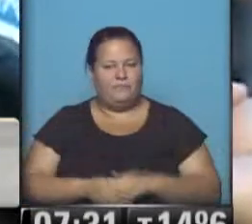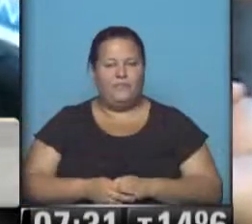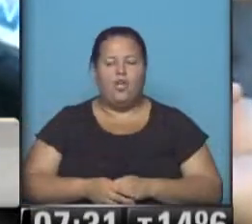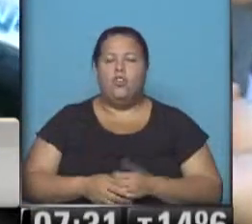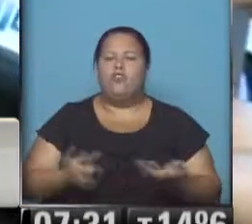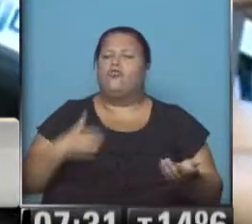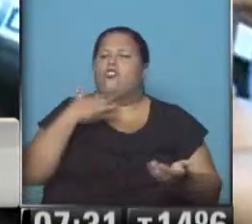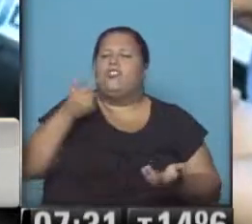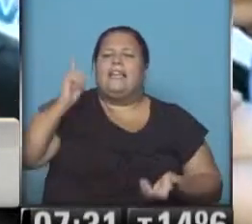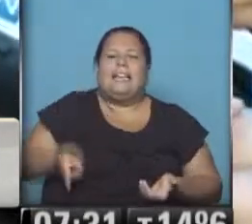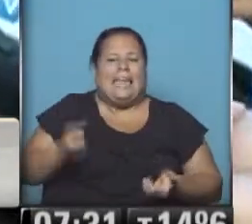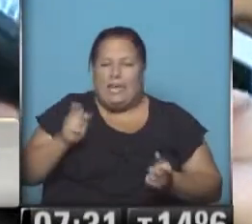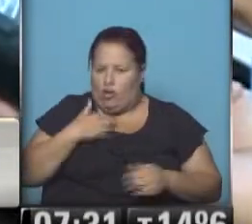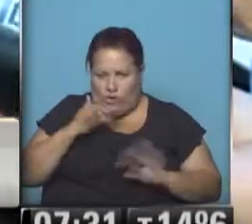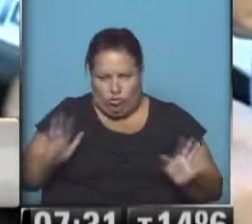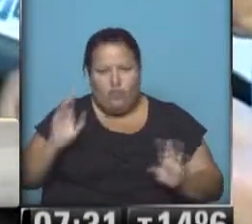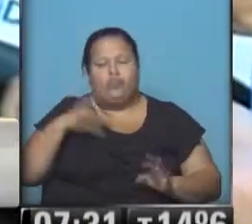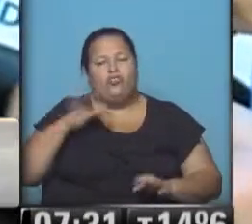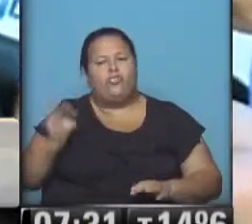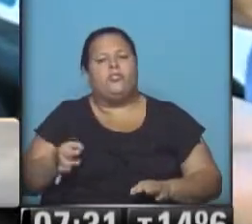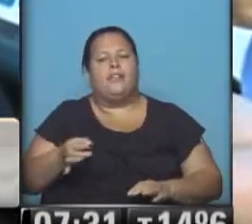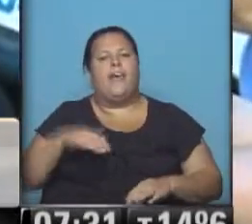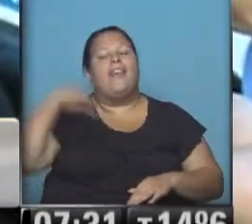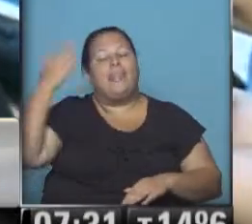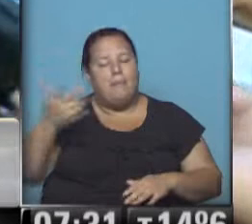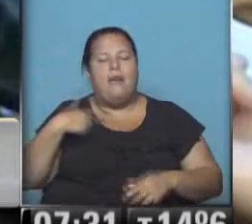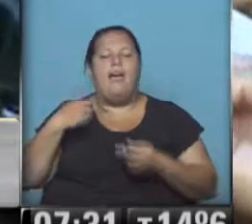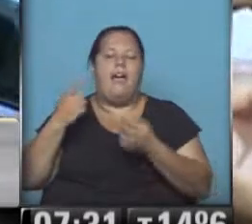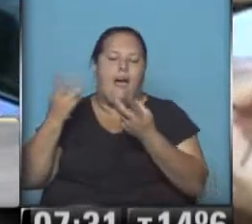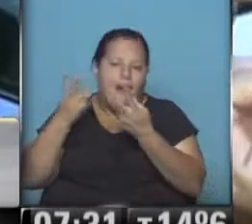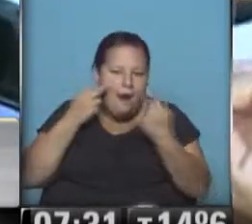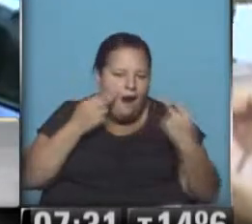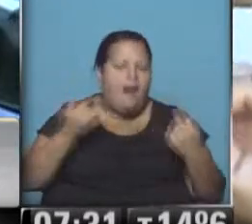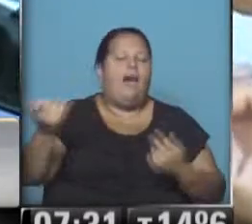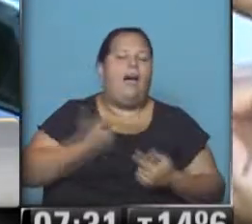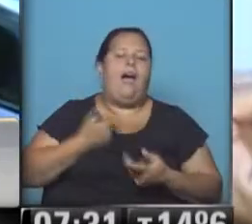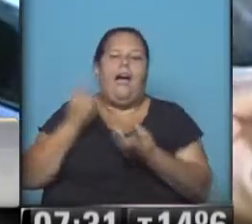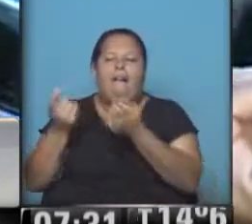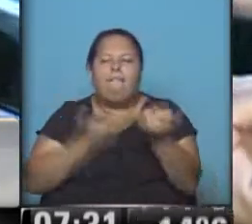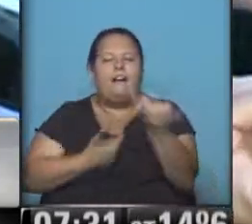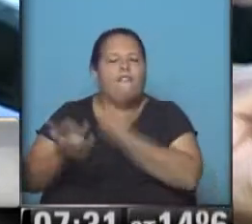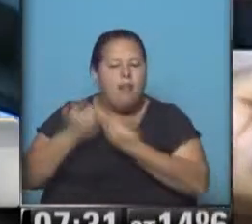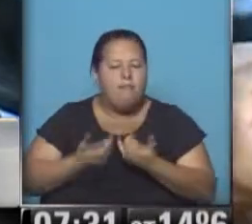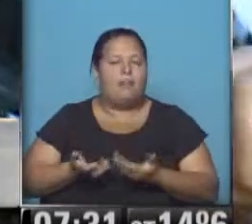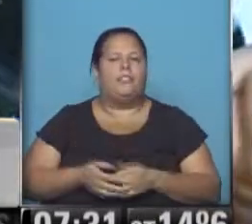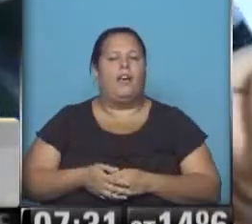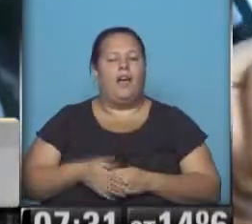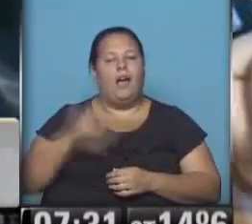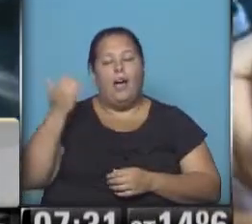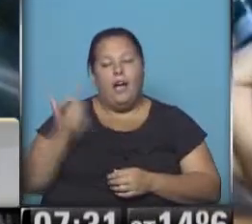Yo no sé quién lo decidió y sé que hay decisiones. Después sí me cercioré y busqué información y que